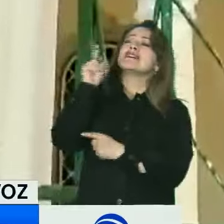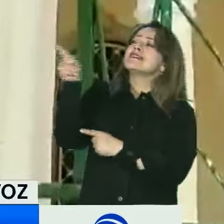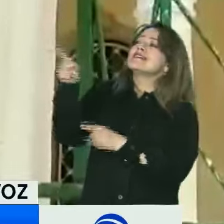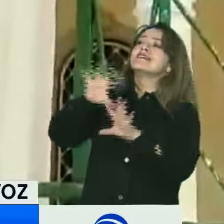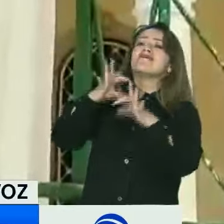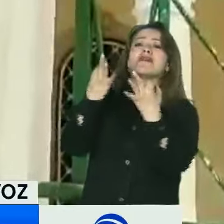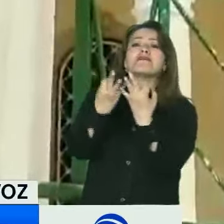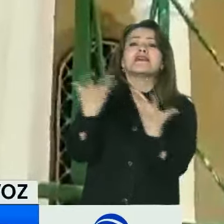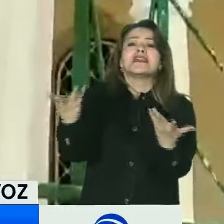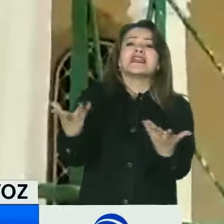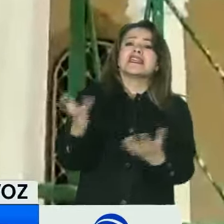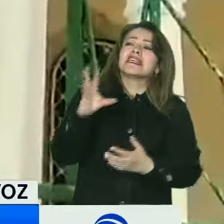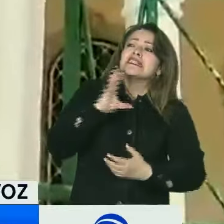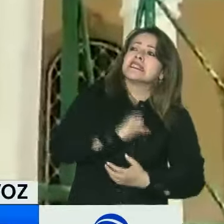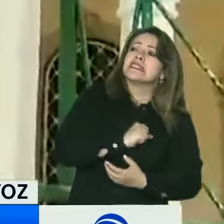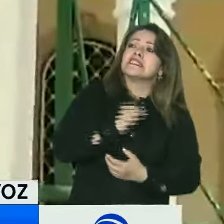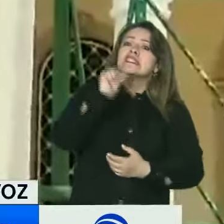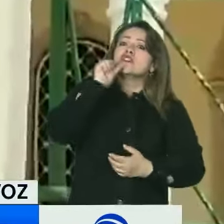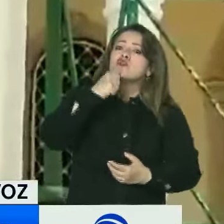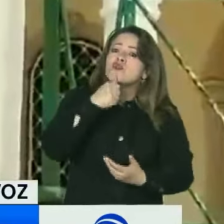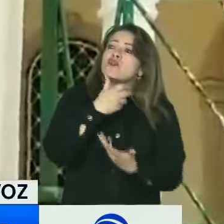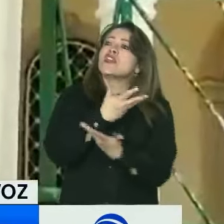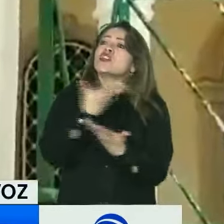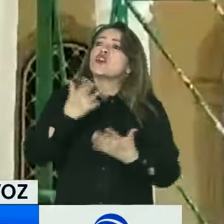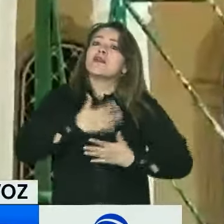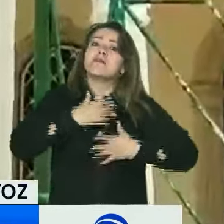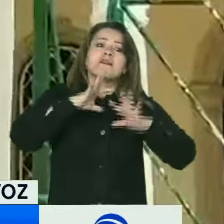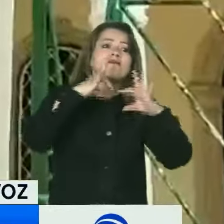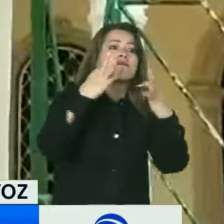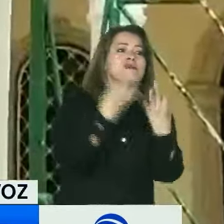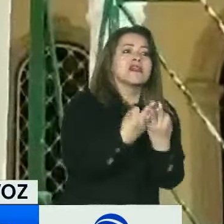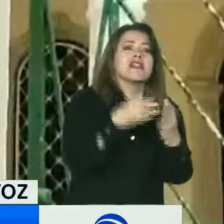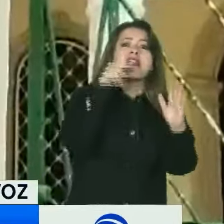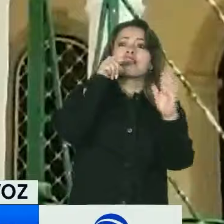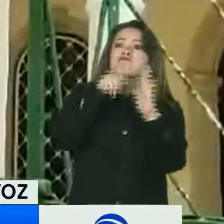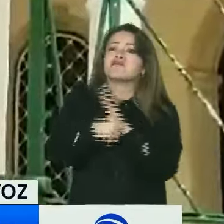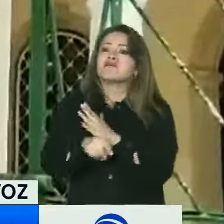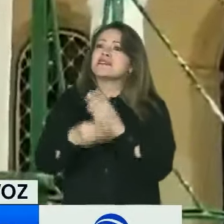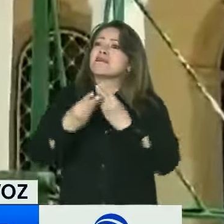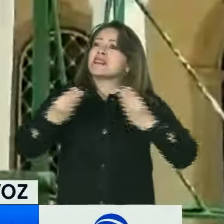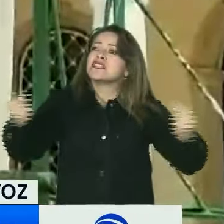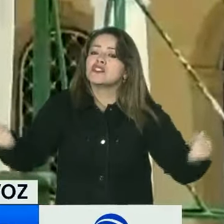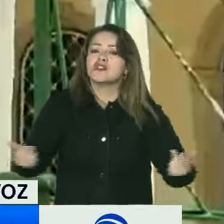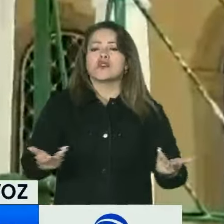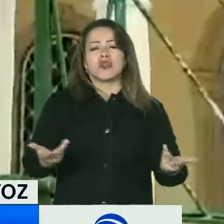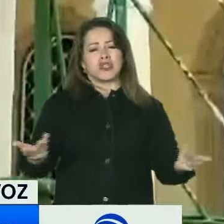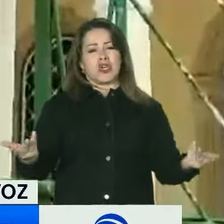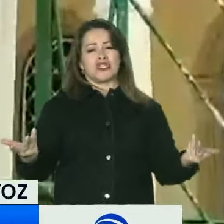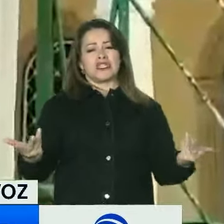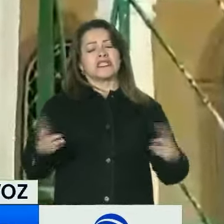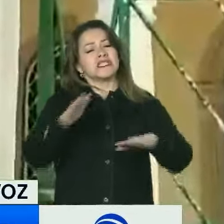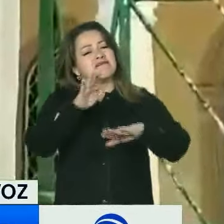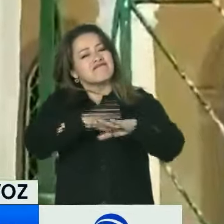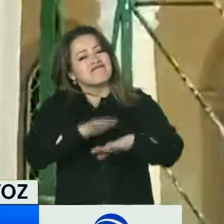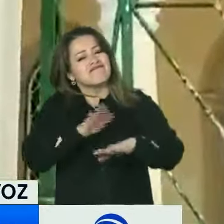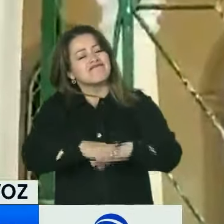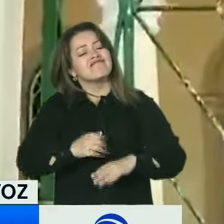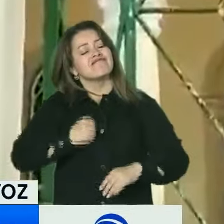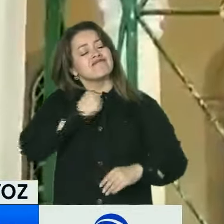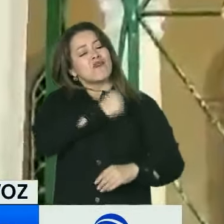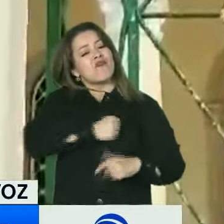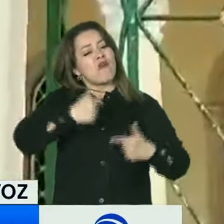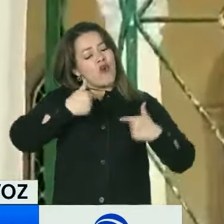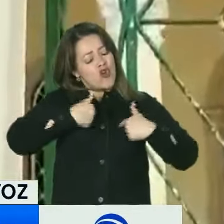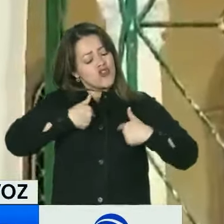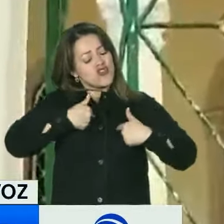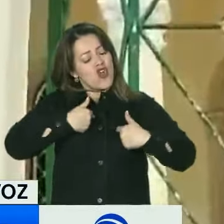familias reclaman saber cuál es el paradero de sus seres queridos y con este acto pacífico hago un llamado como congresista de Colombia a